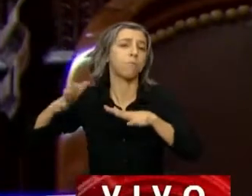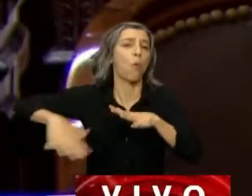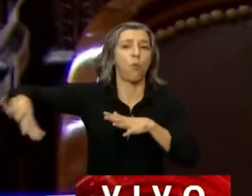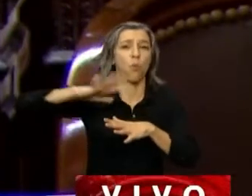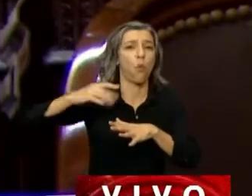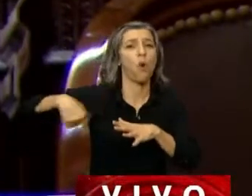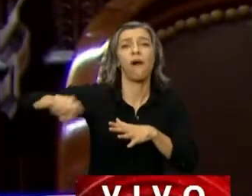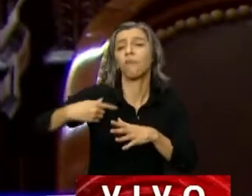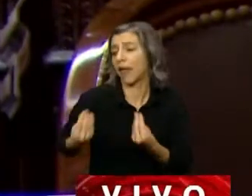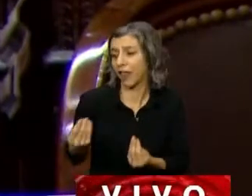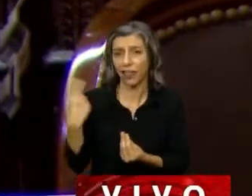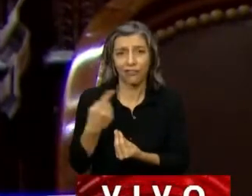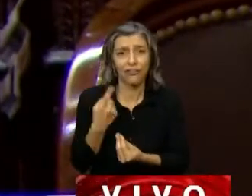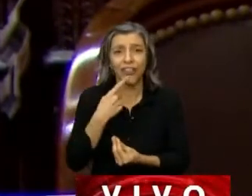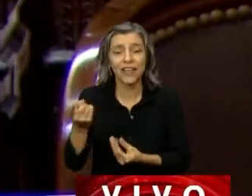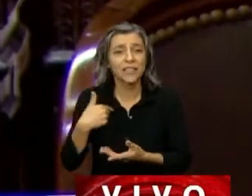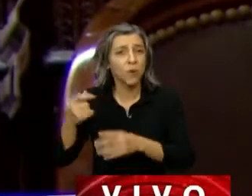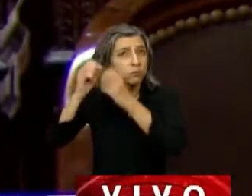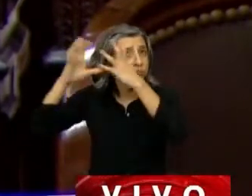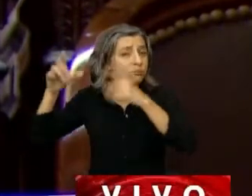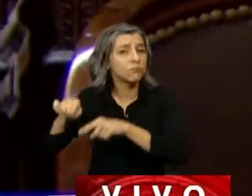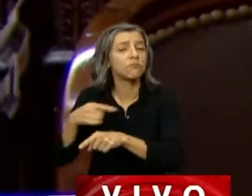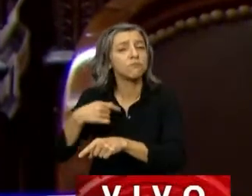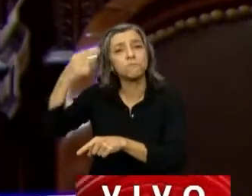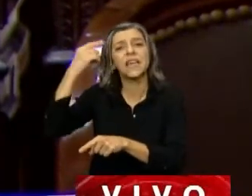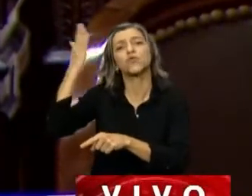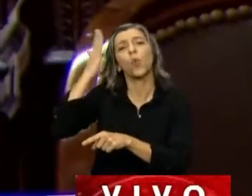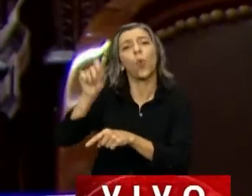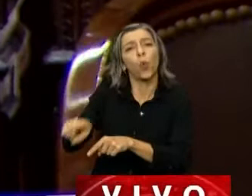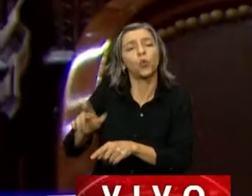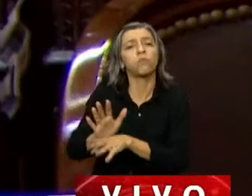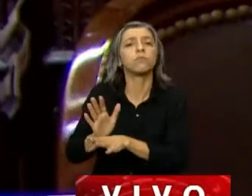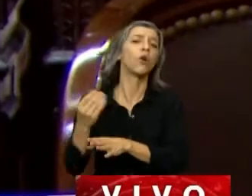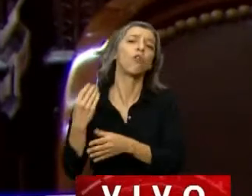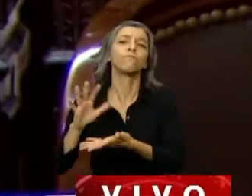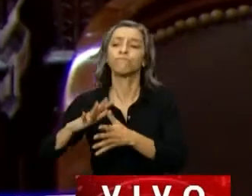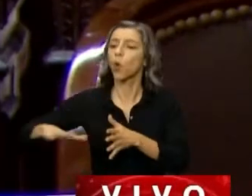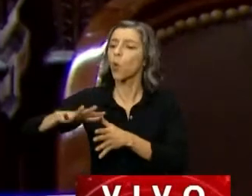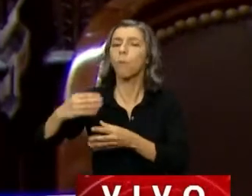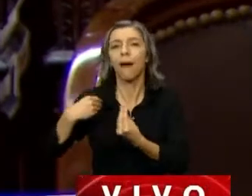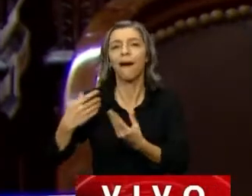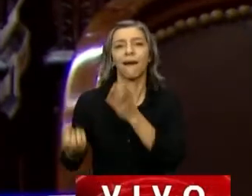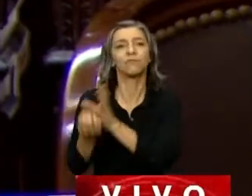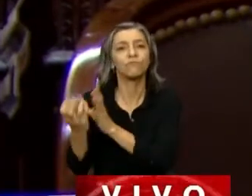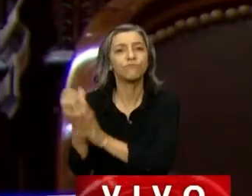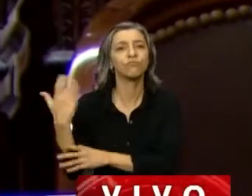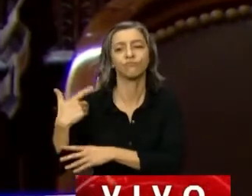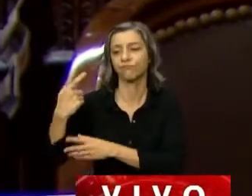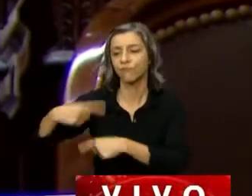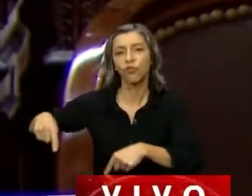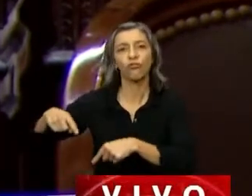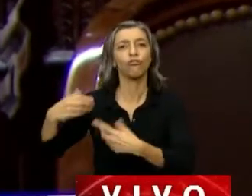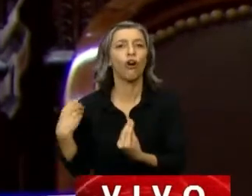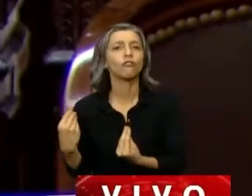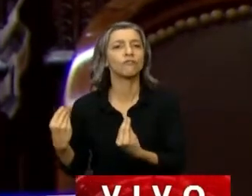de conceptualizarla. Yo me quedo con la idea de pensar la cultura popular como ese espacio de producción que tiene una forma de